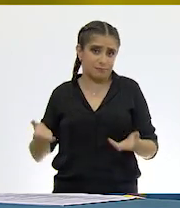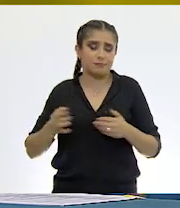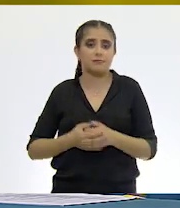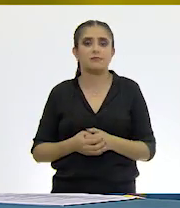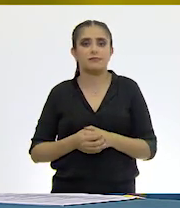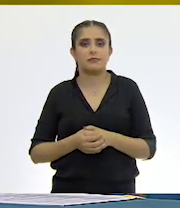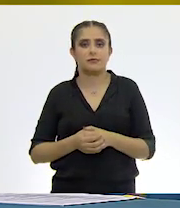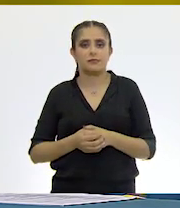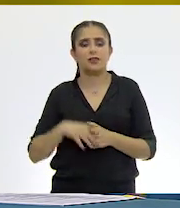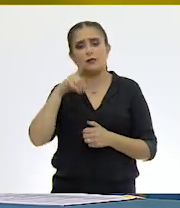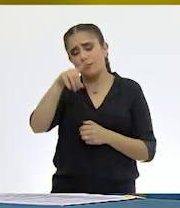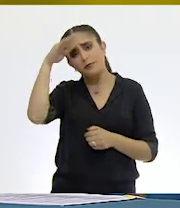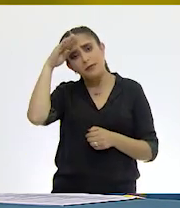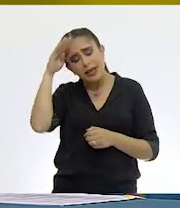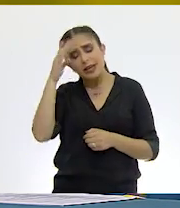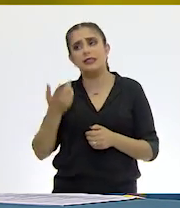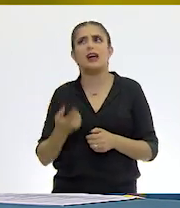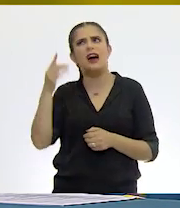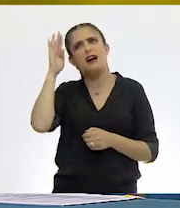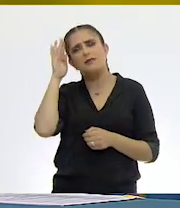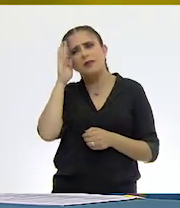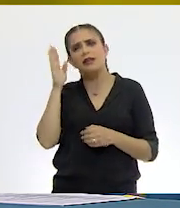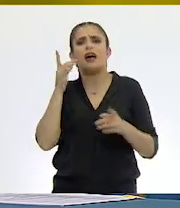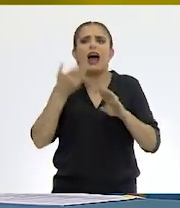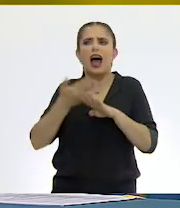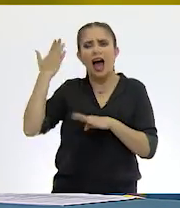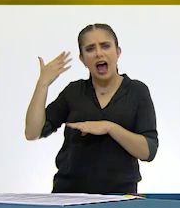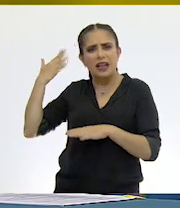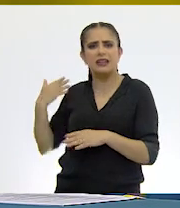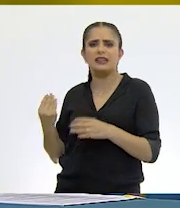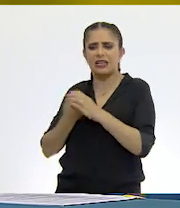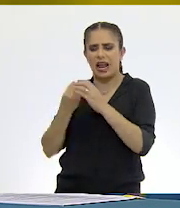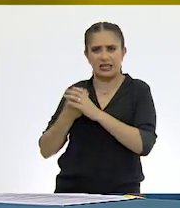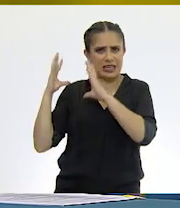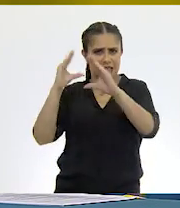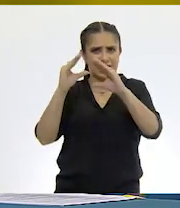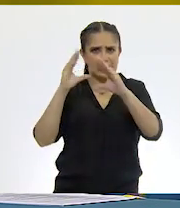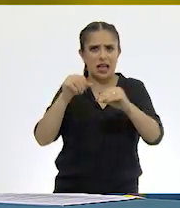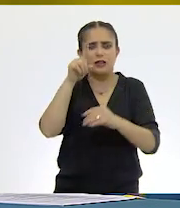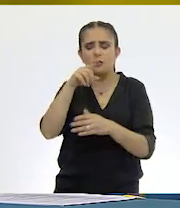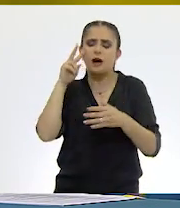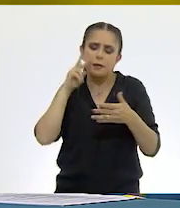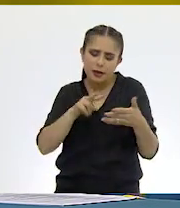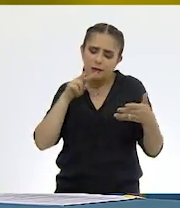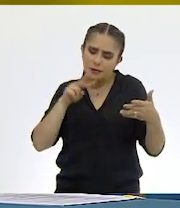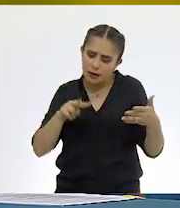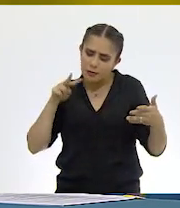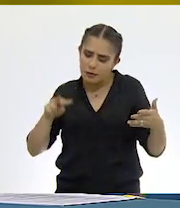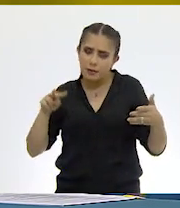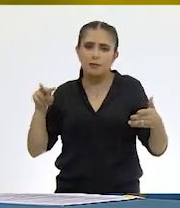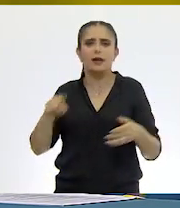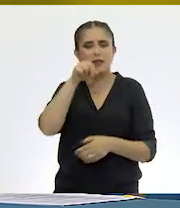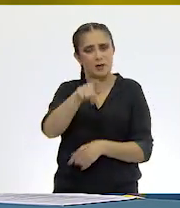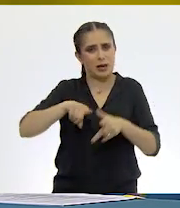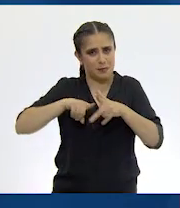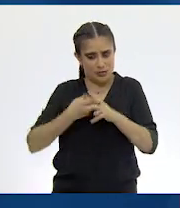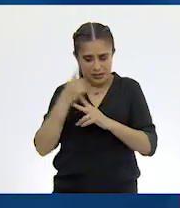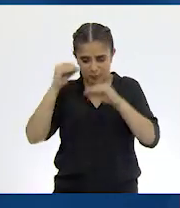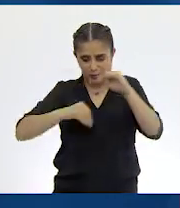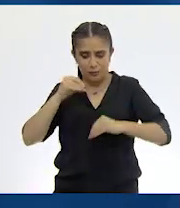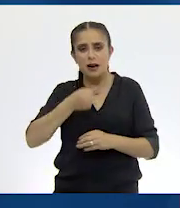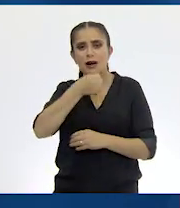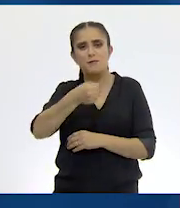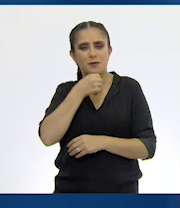Entonces, piénsalo, revisa los programas anteriores y si te animas, pues nunca es tarde para comenzar. Así